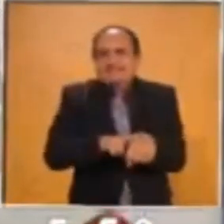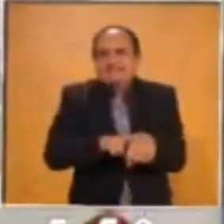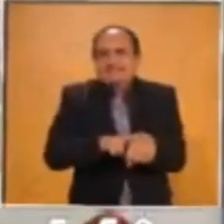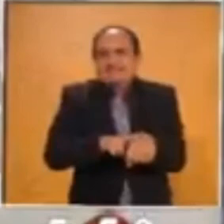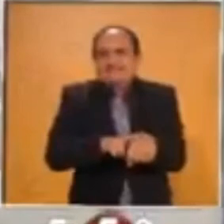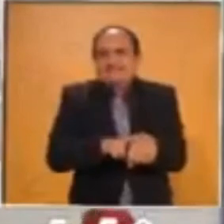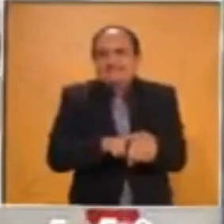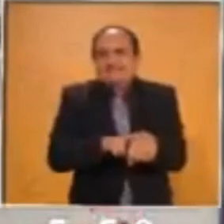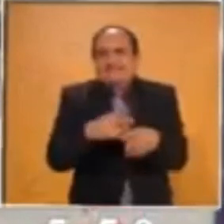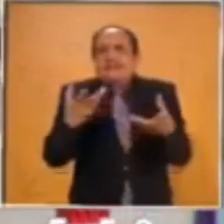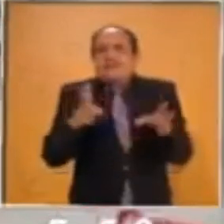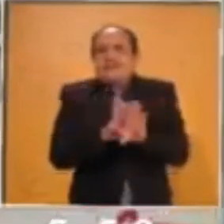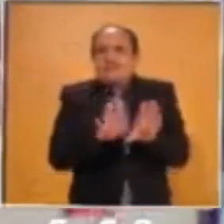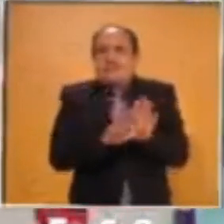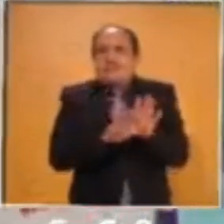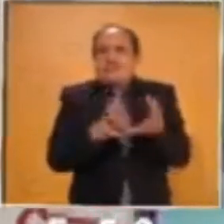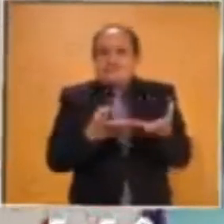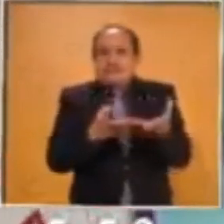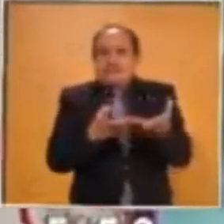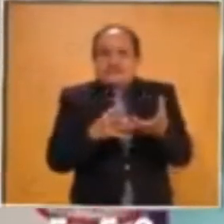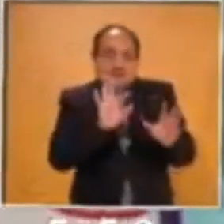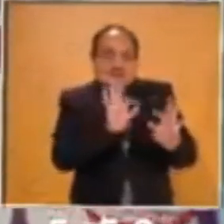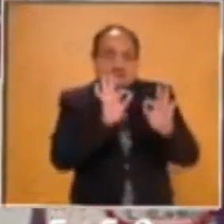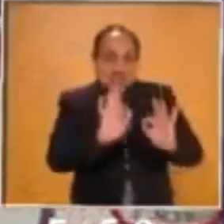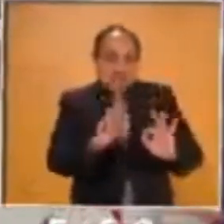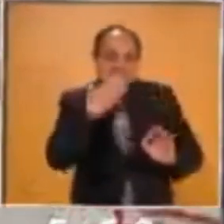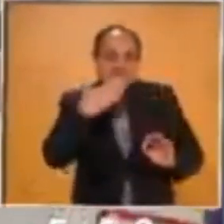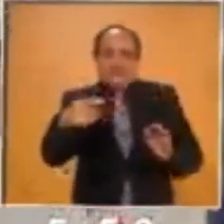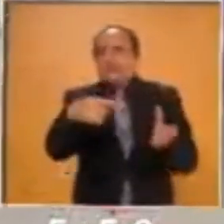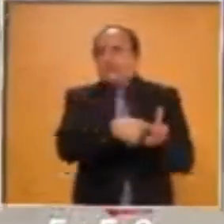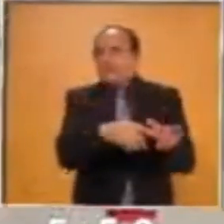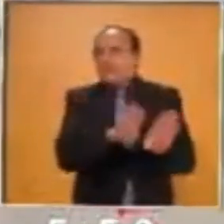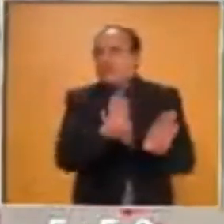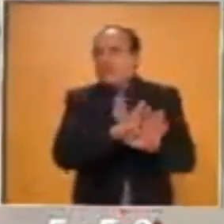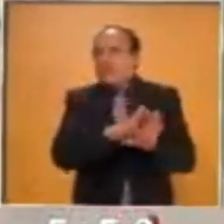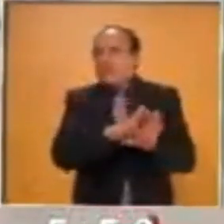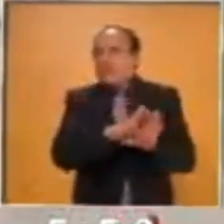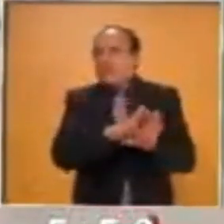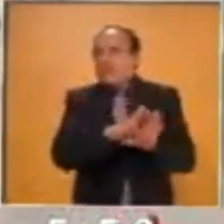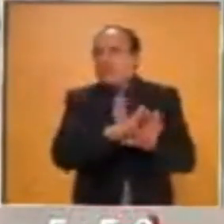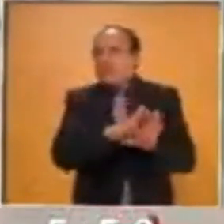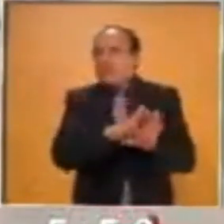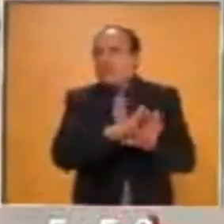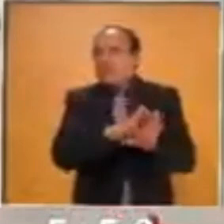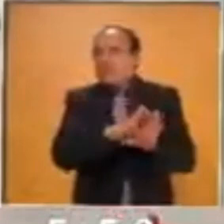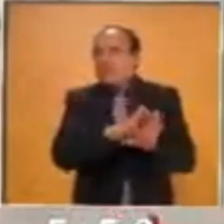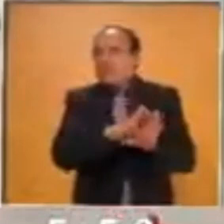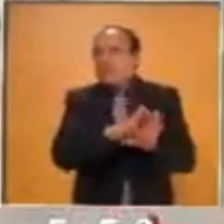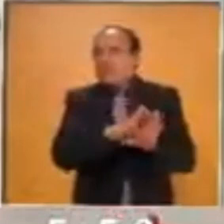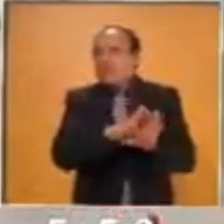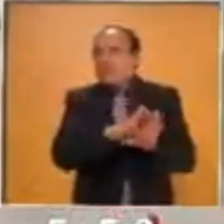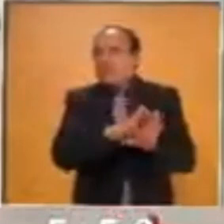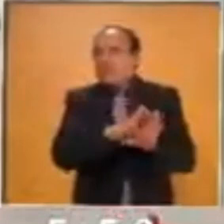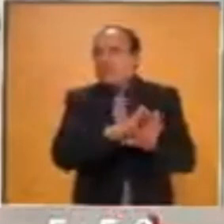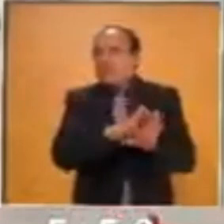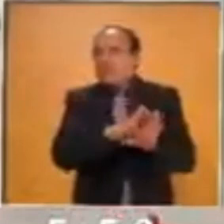¿Dónde está el hit o dónde, el hit de aquí? De cómo le dio la personalidad